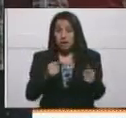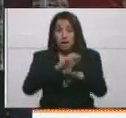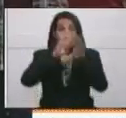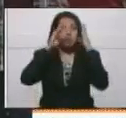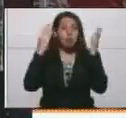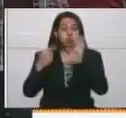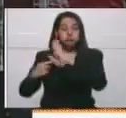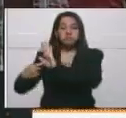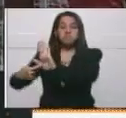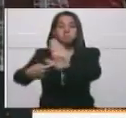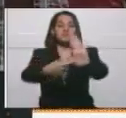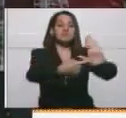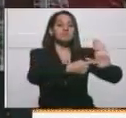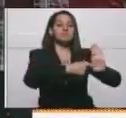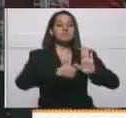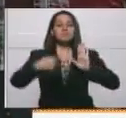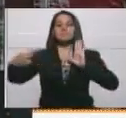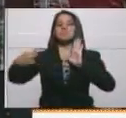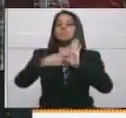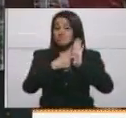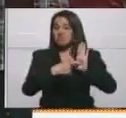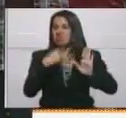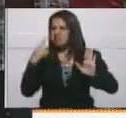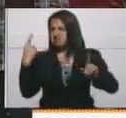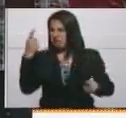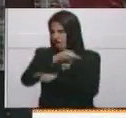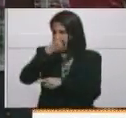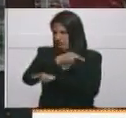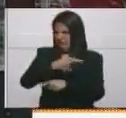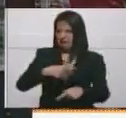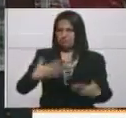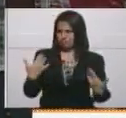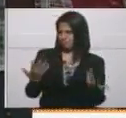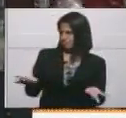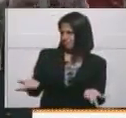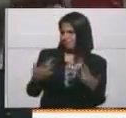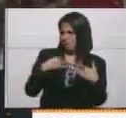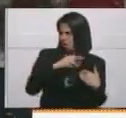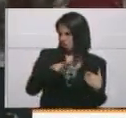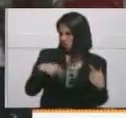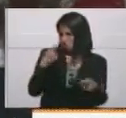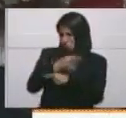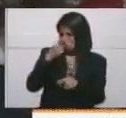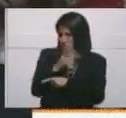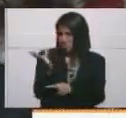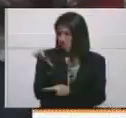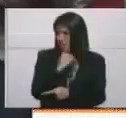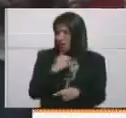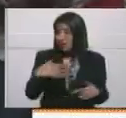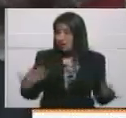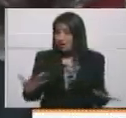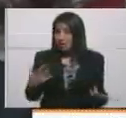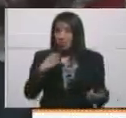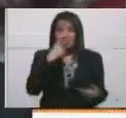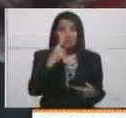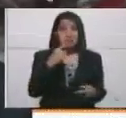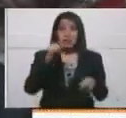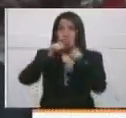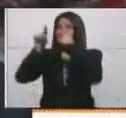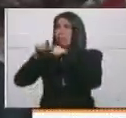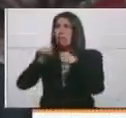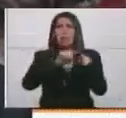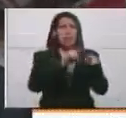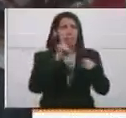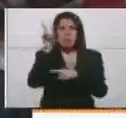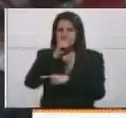entero, porque ellos han querido calificarnos de dictadura, que somos una dictadura, y dice por allá uno y dice el otro que